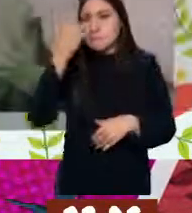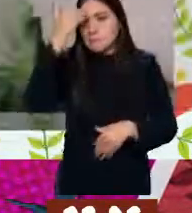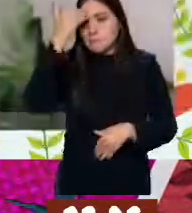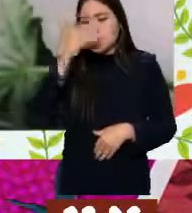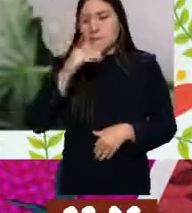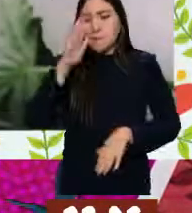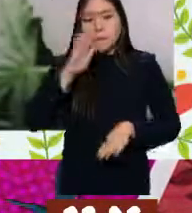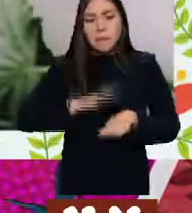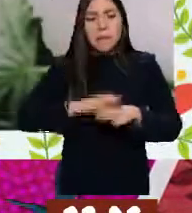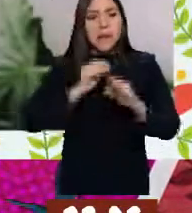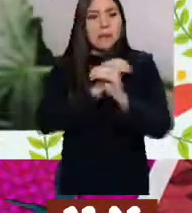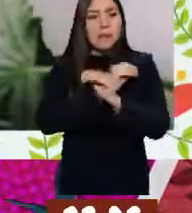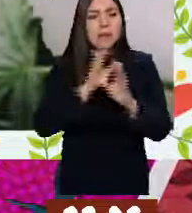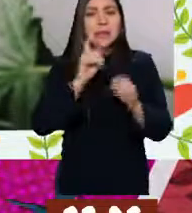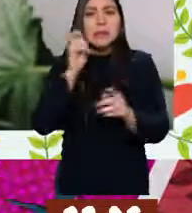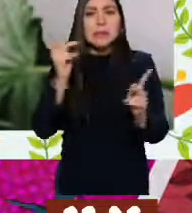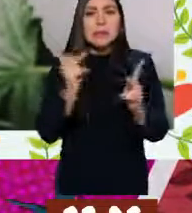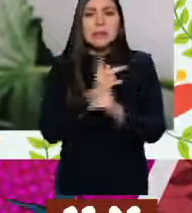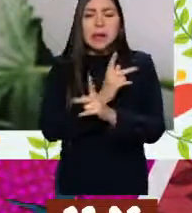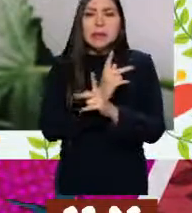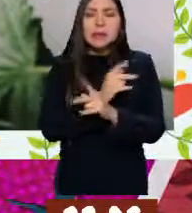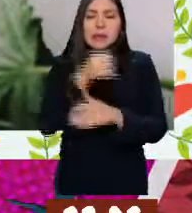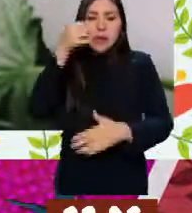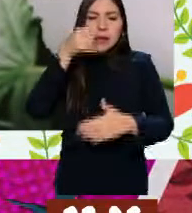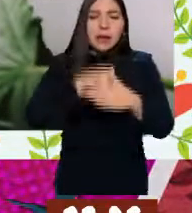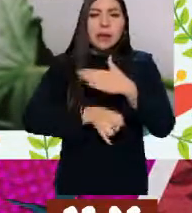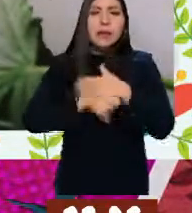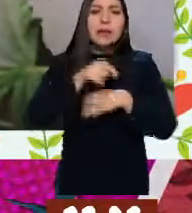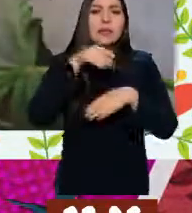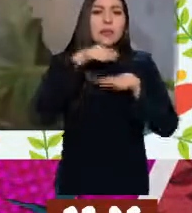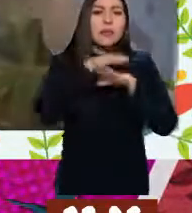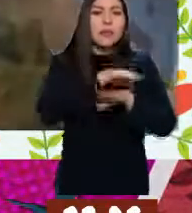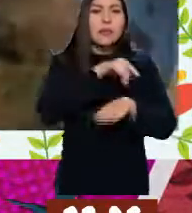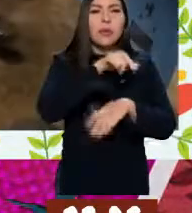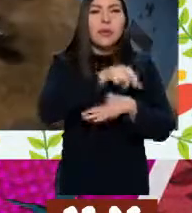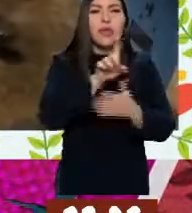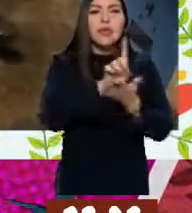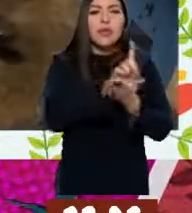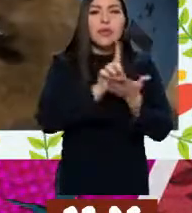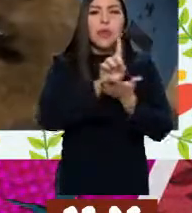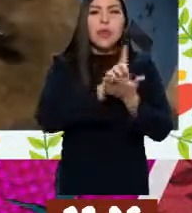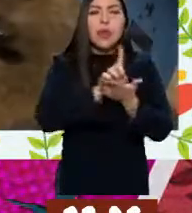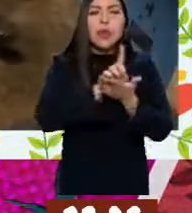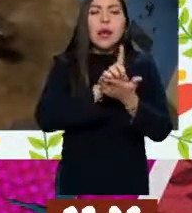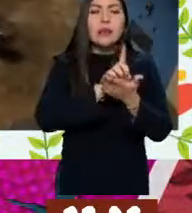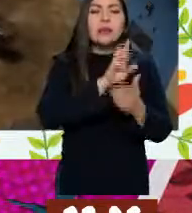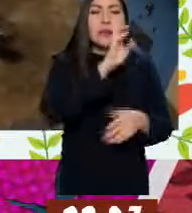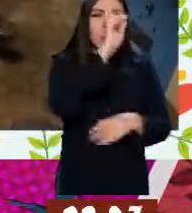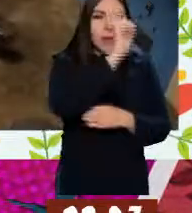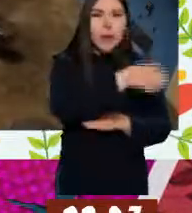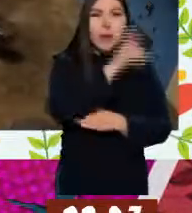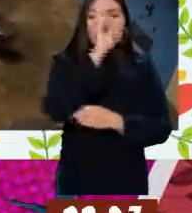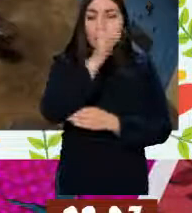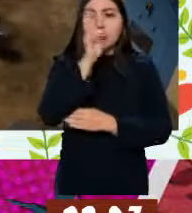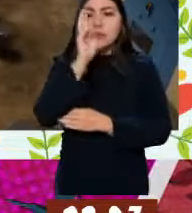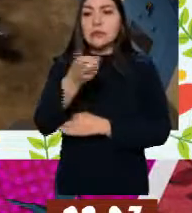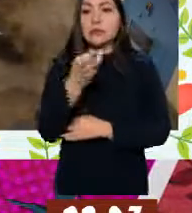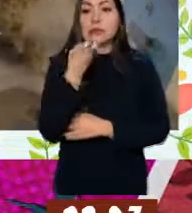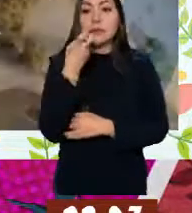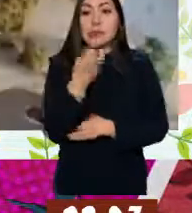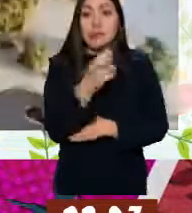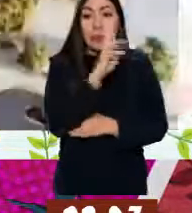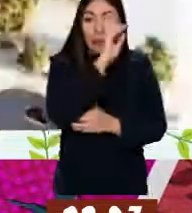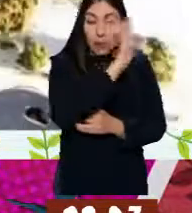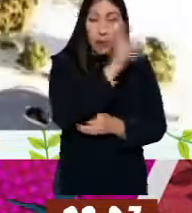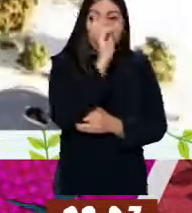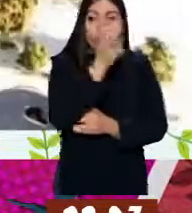el tema de la prohibición, porque ese ha sido el gran elemento que ha desarrollado toda esta